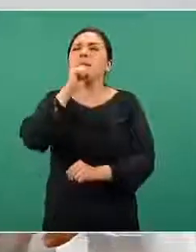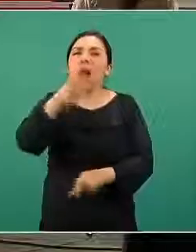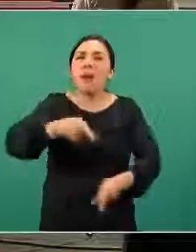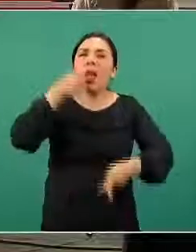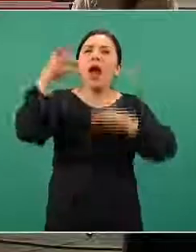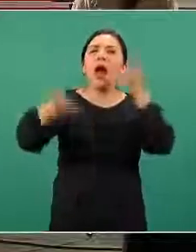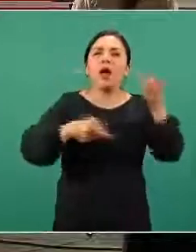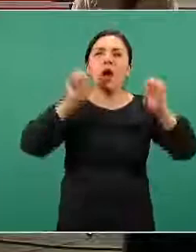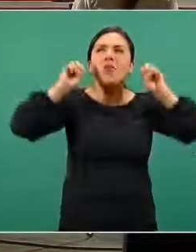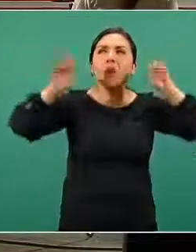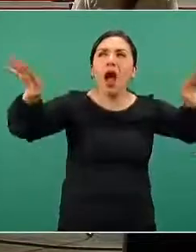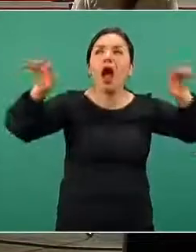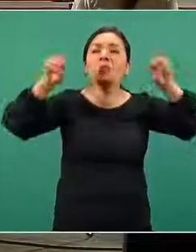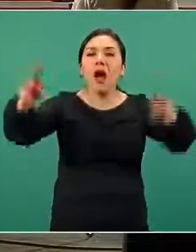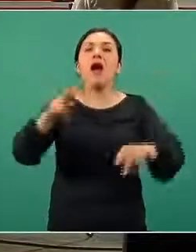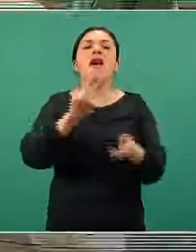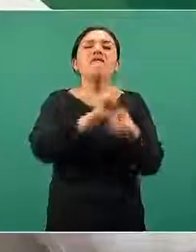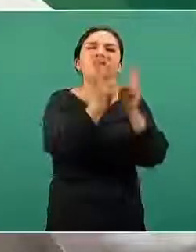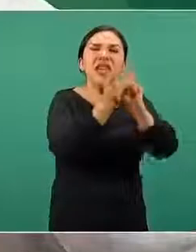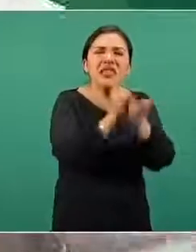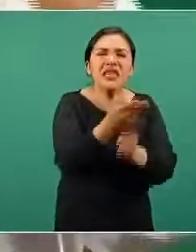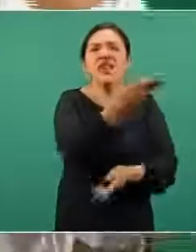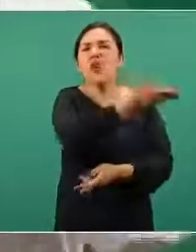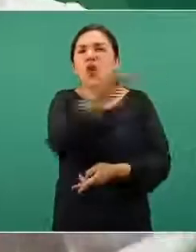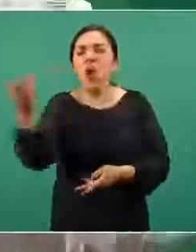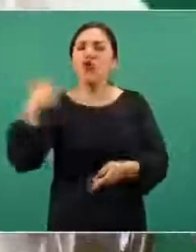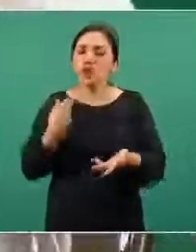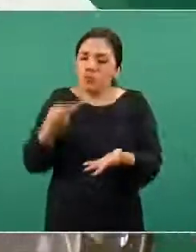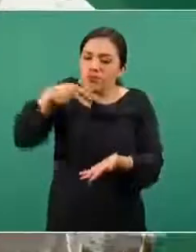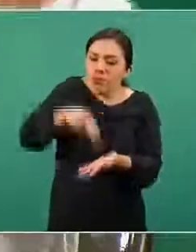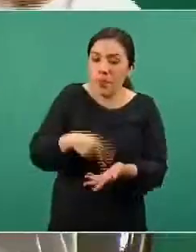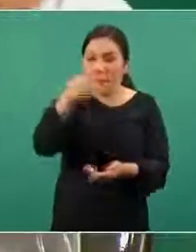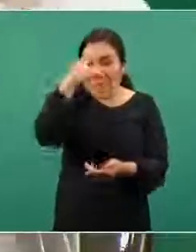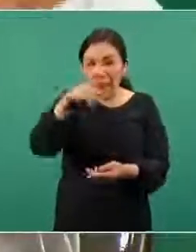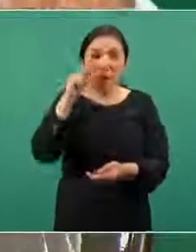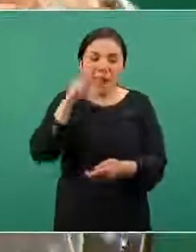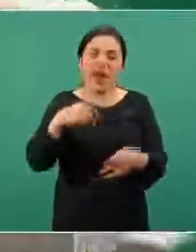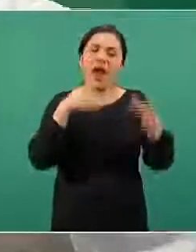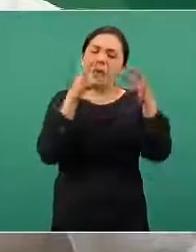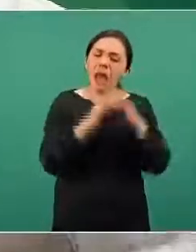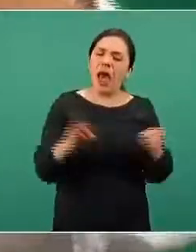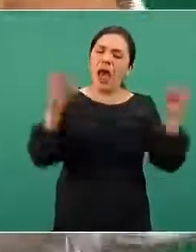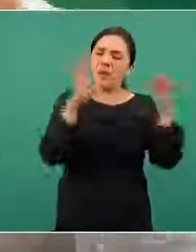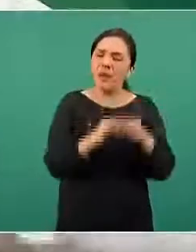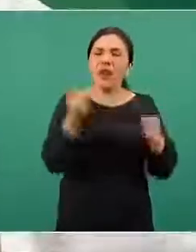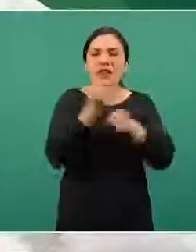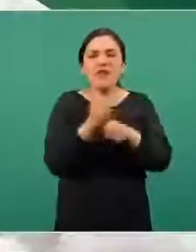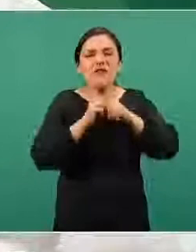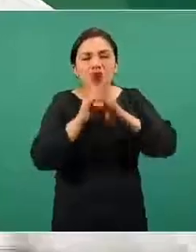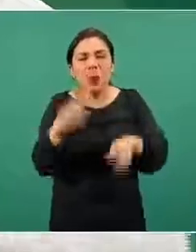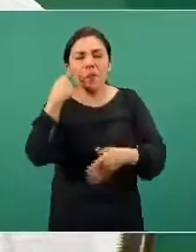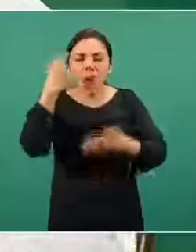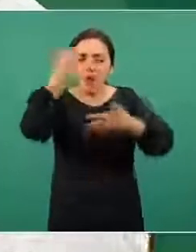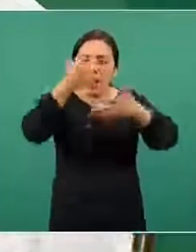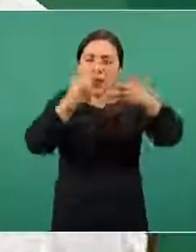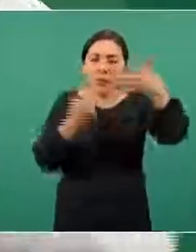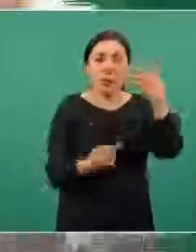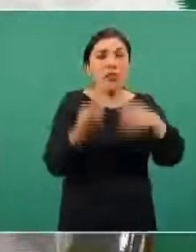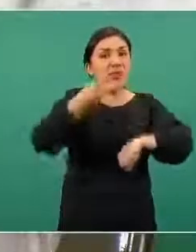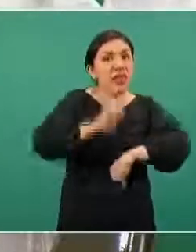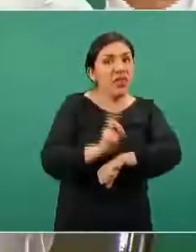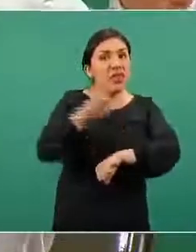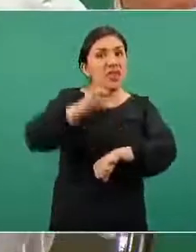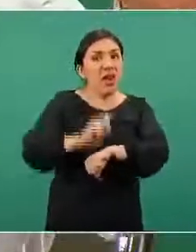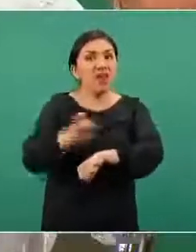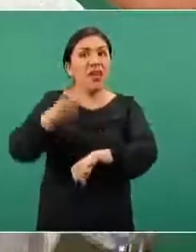voceo, vecino, vecina de esta colonia, estamos aquí, mira esto y de tal información, las estadísticas, y todos los días